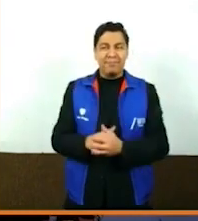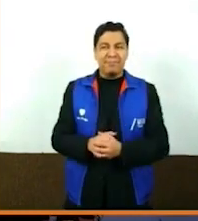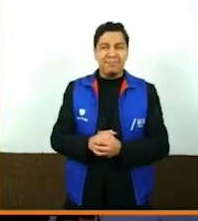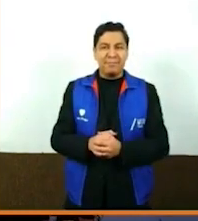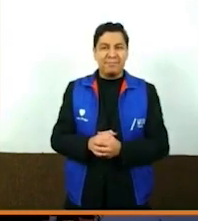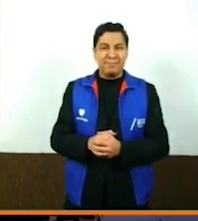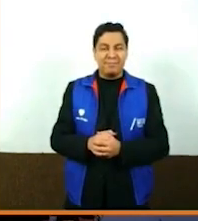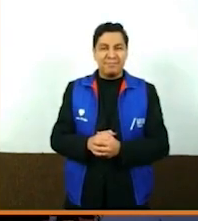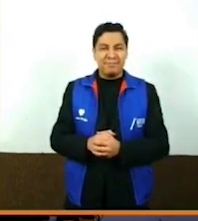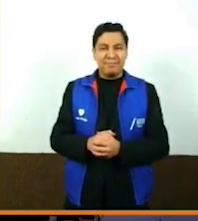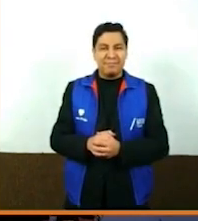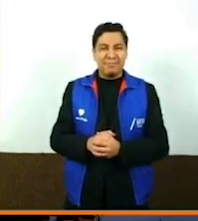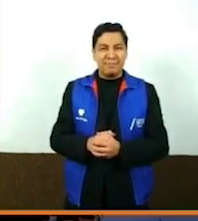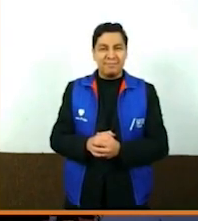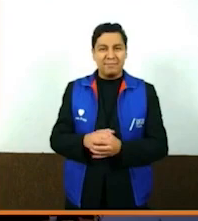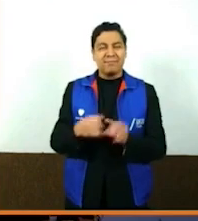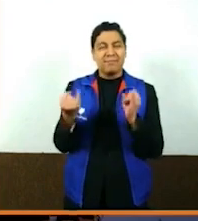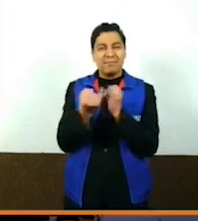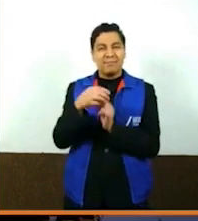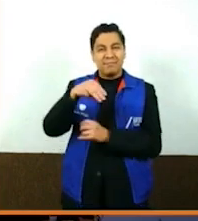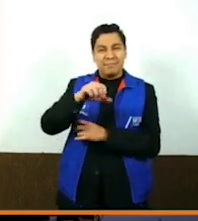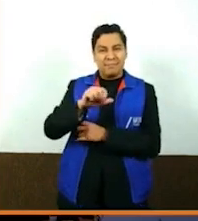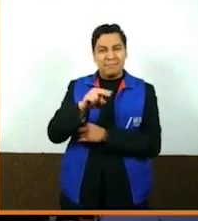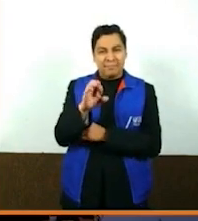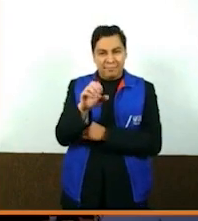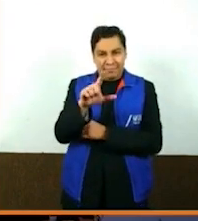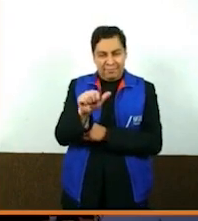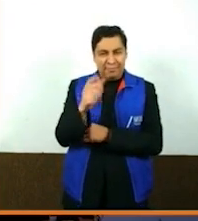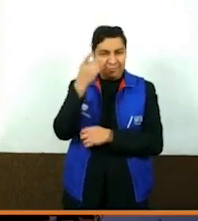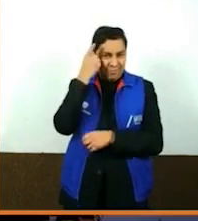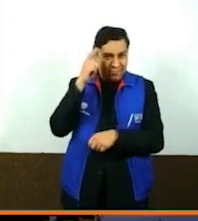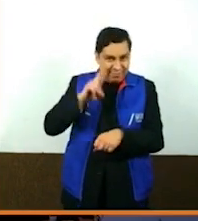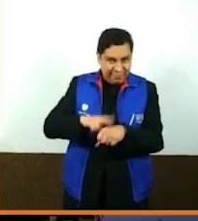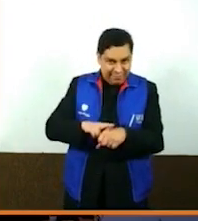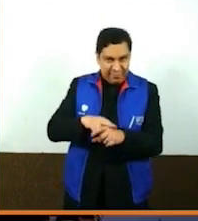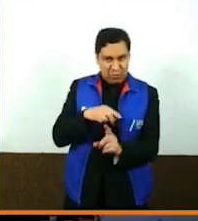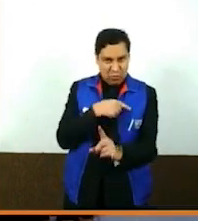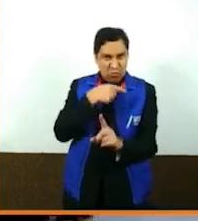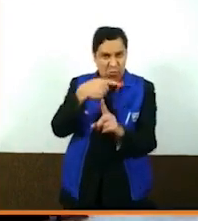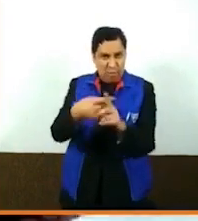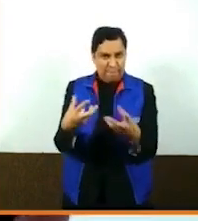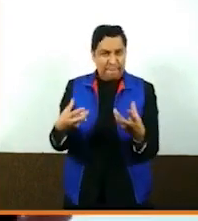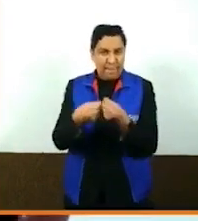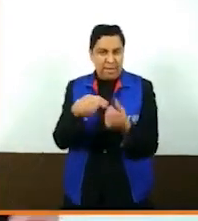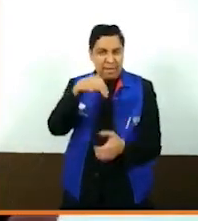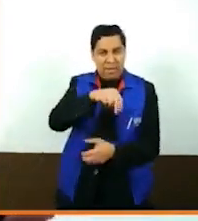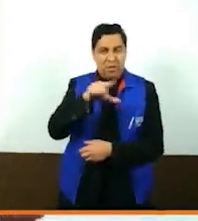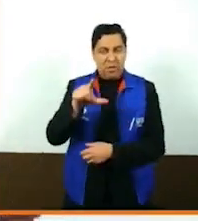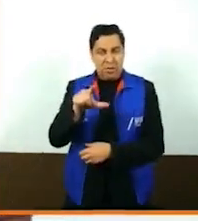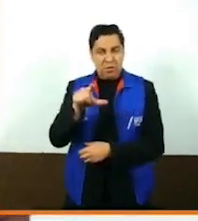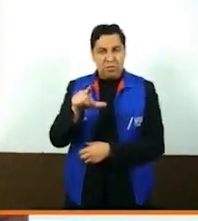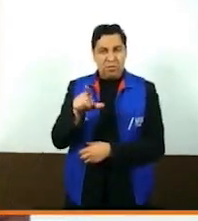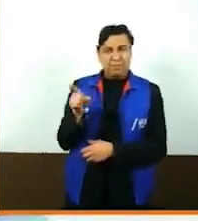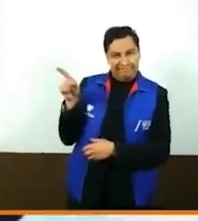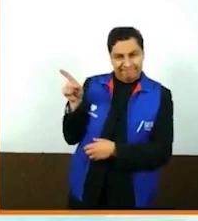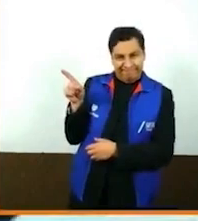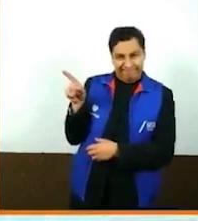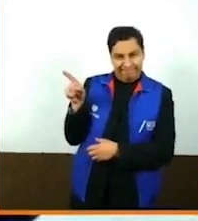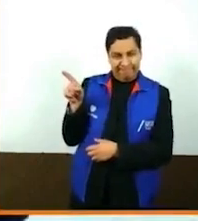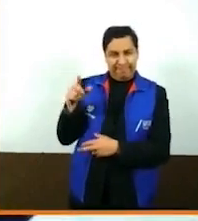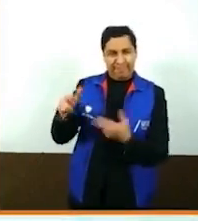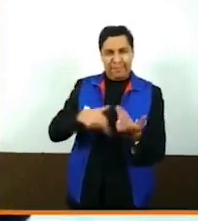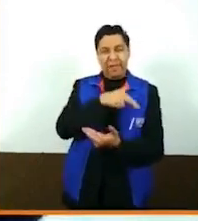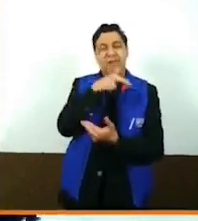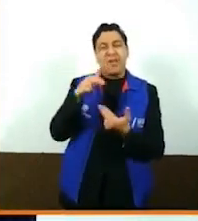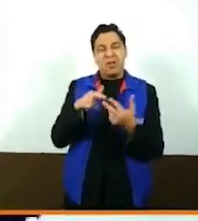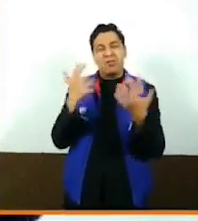Y también nos acompaña Marcela Cobo Molina, directora de la red Sumarse Nuevo León, nuestro aliado regional en Nuevo León.